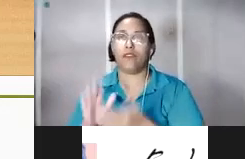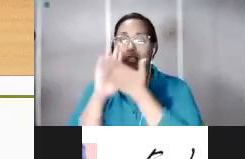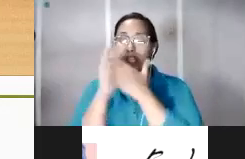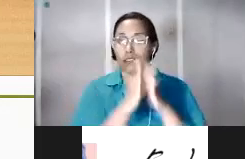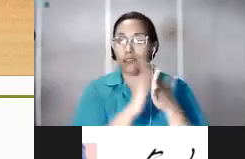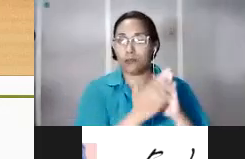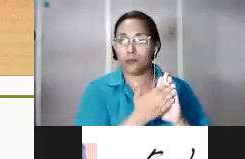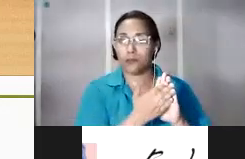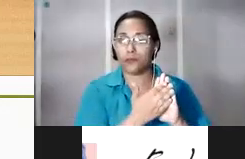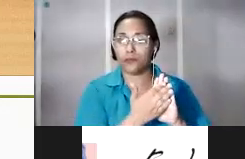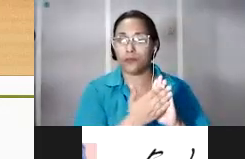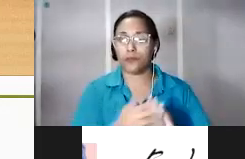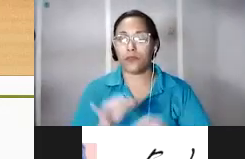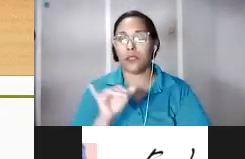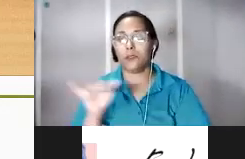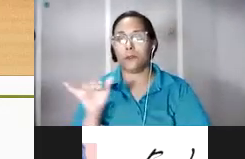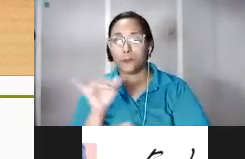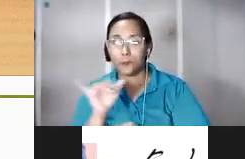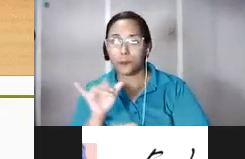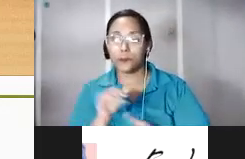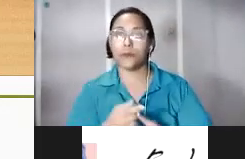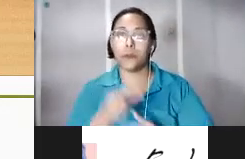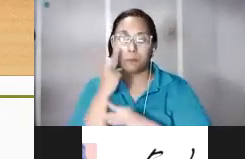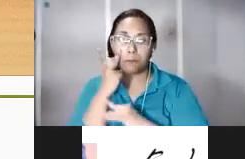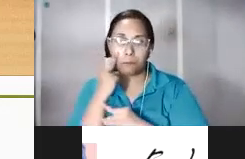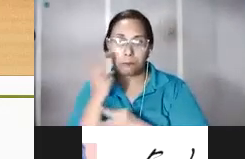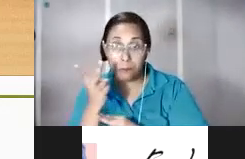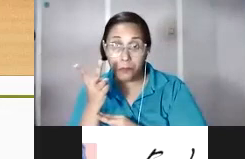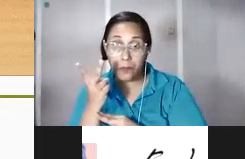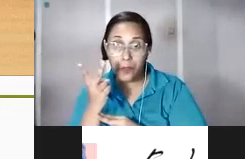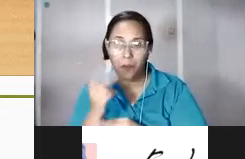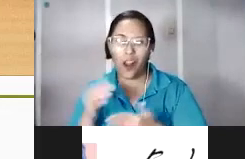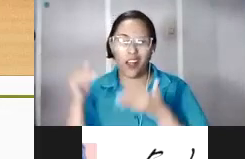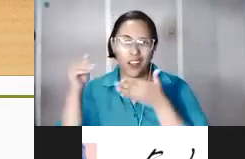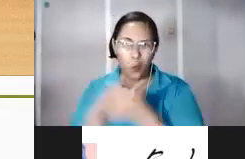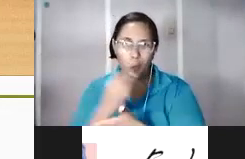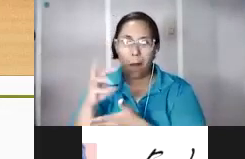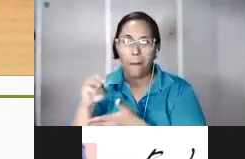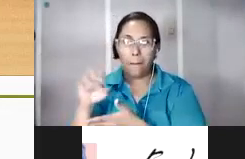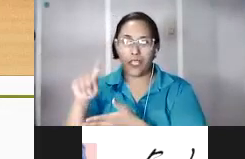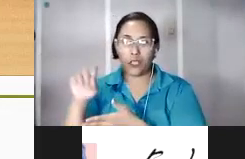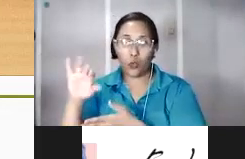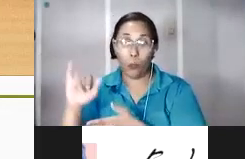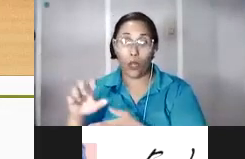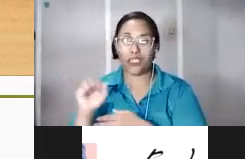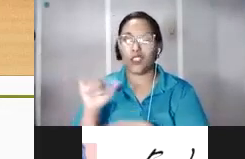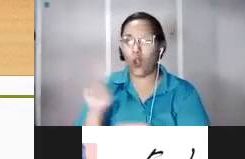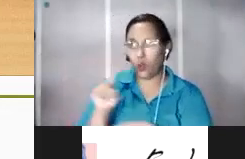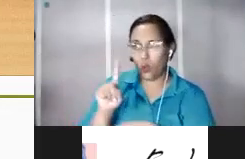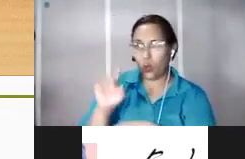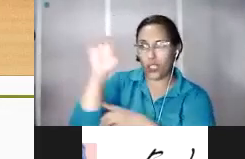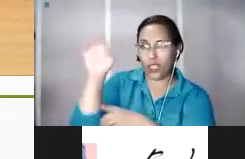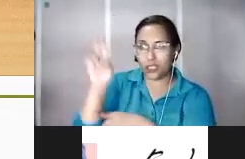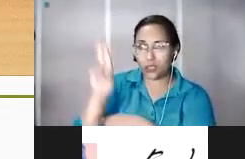y de hecho muchos vieron en la nueva metrópoli, Estados Unidos, el